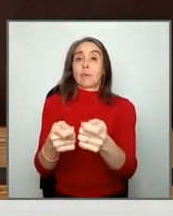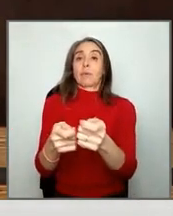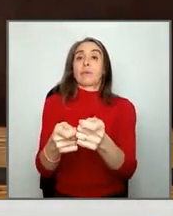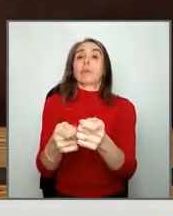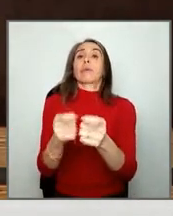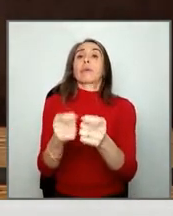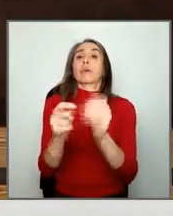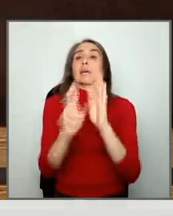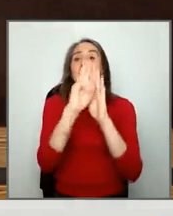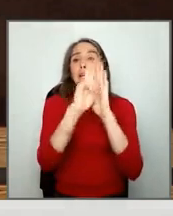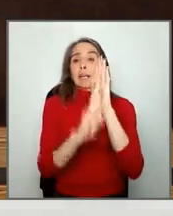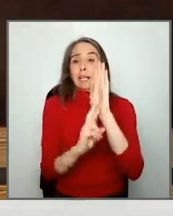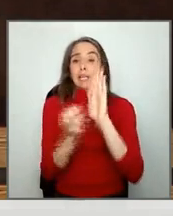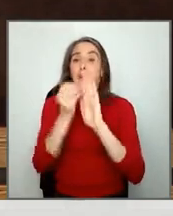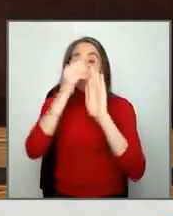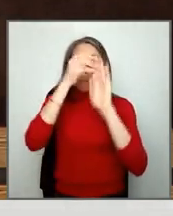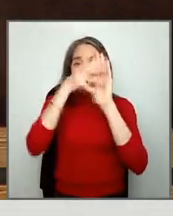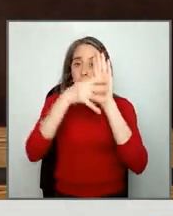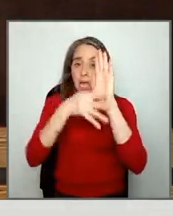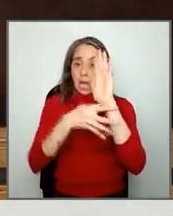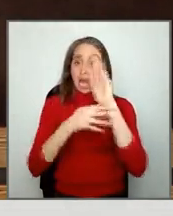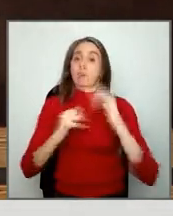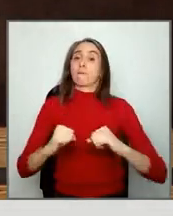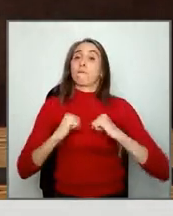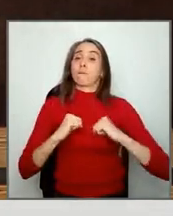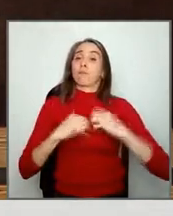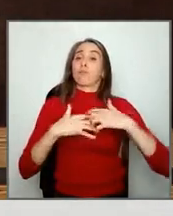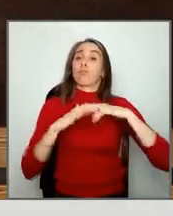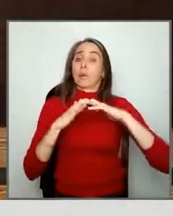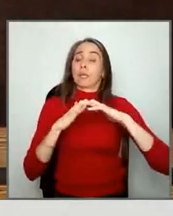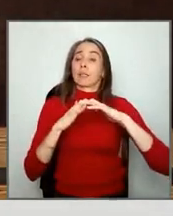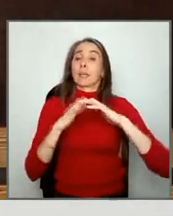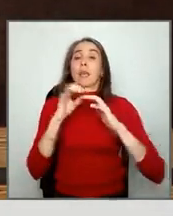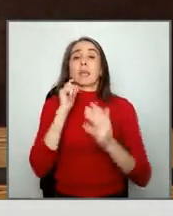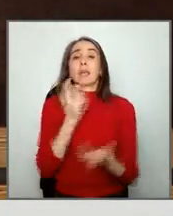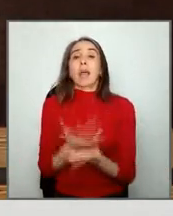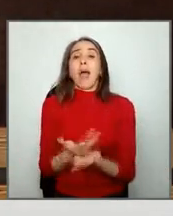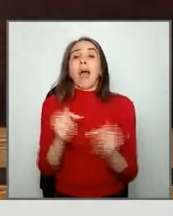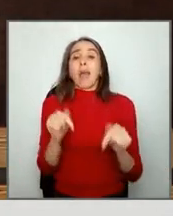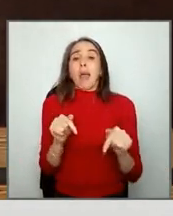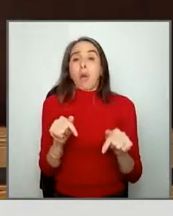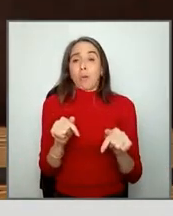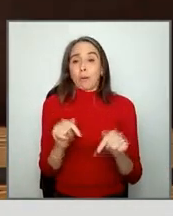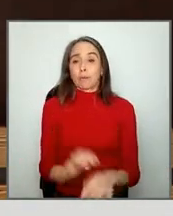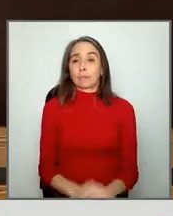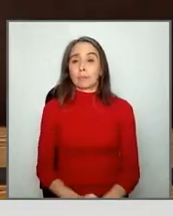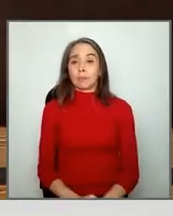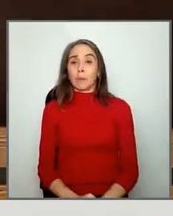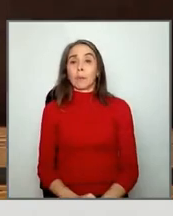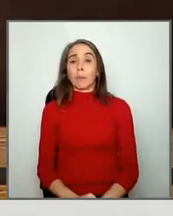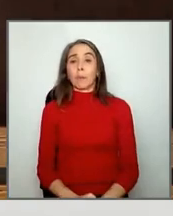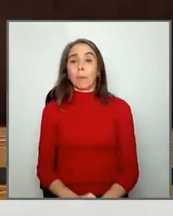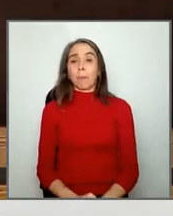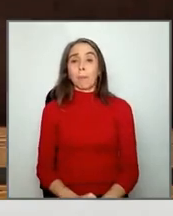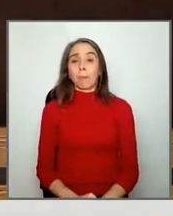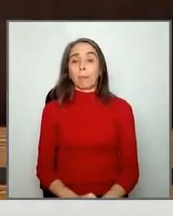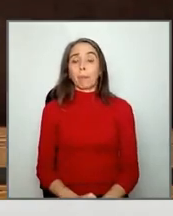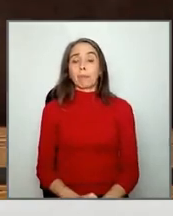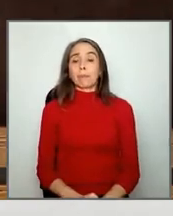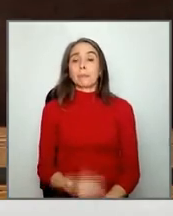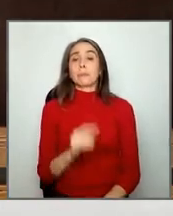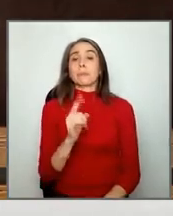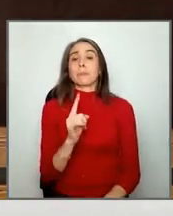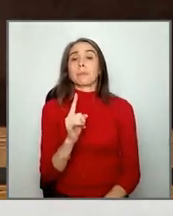más robusta a la que tenemos en la actualidad especialmente sobre